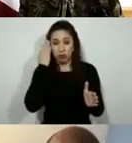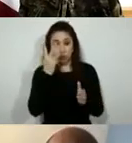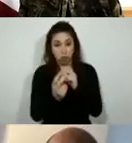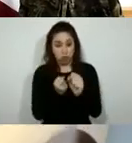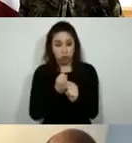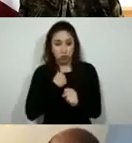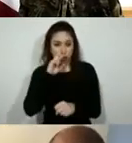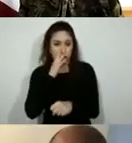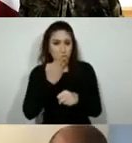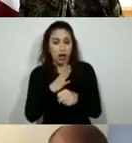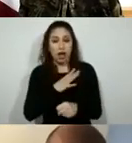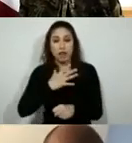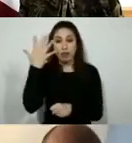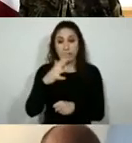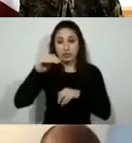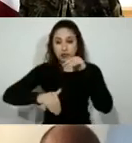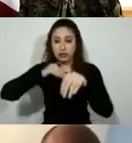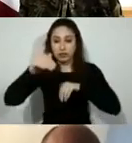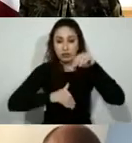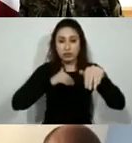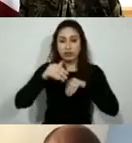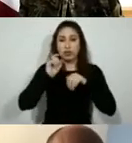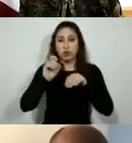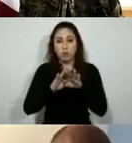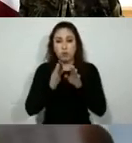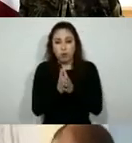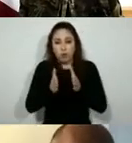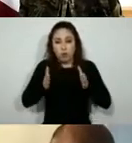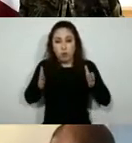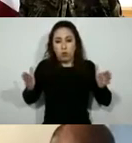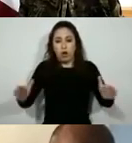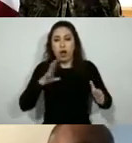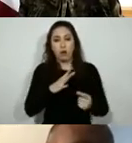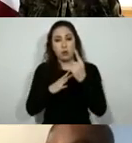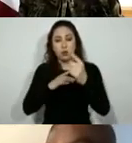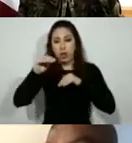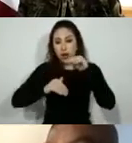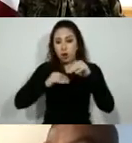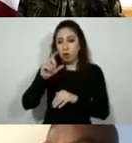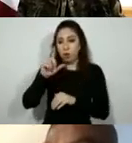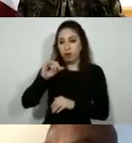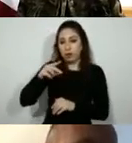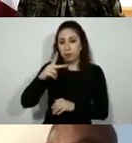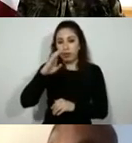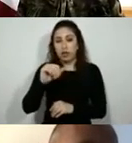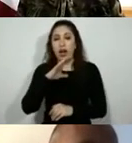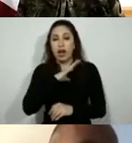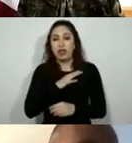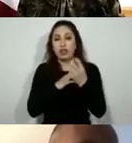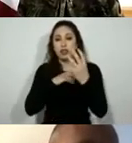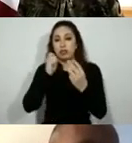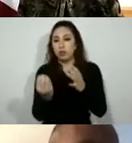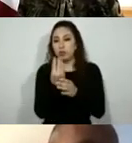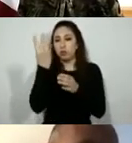10 albercas semiolímpicas, una alberca olímpica, 3 albercas recreativas con chorros de agua, se han colocado